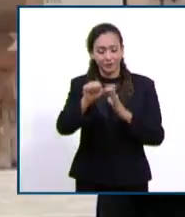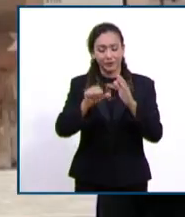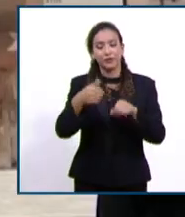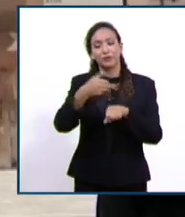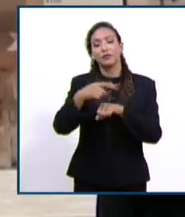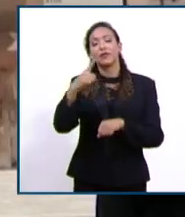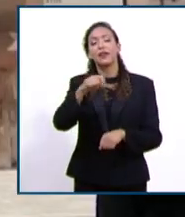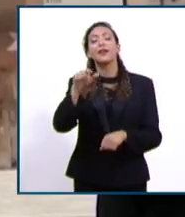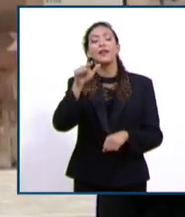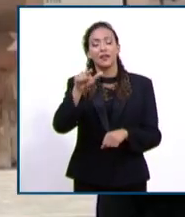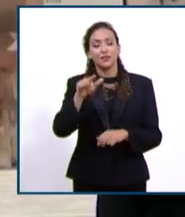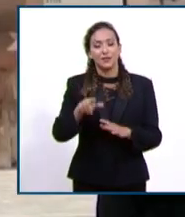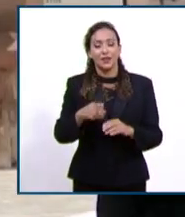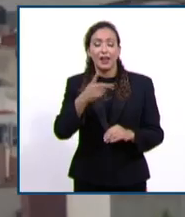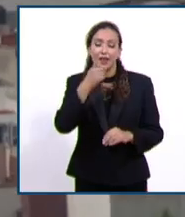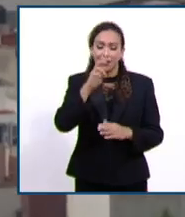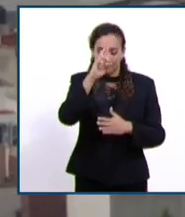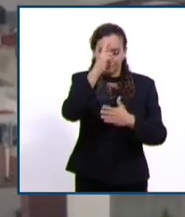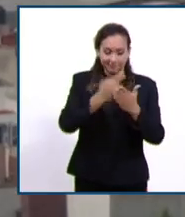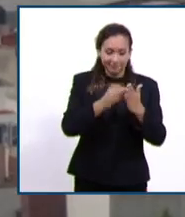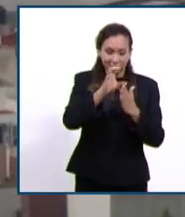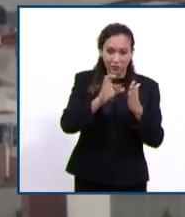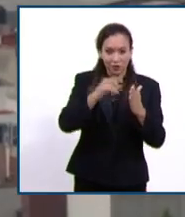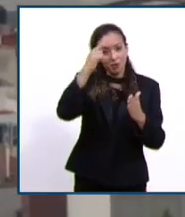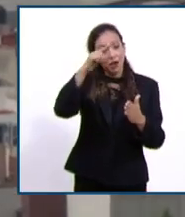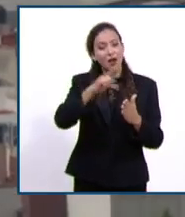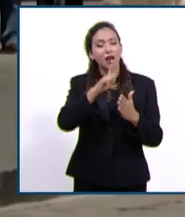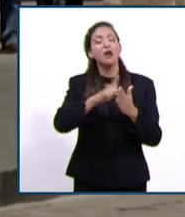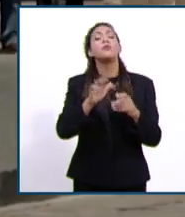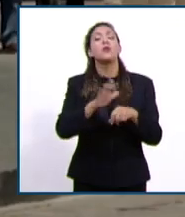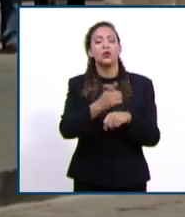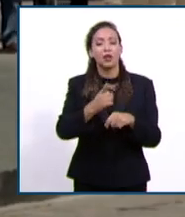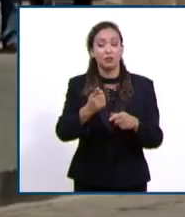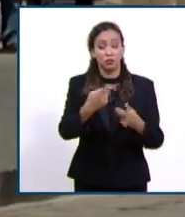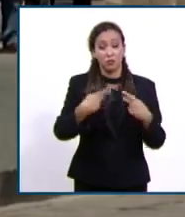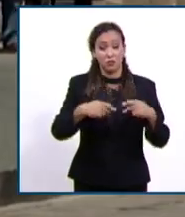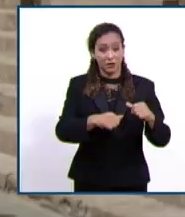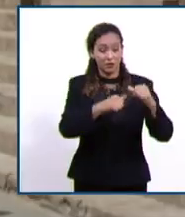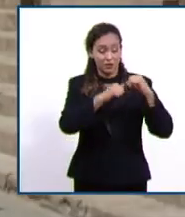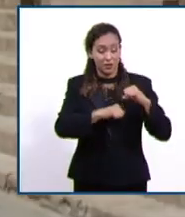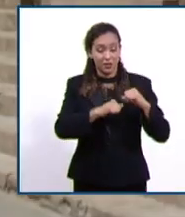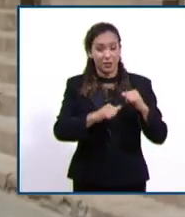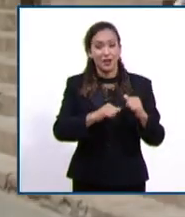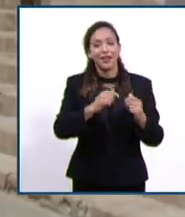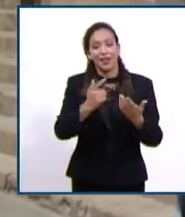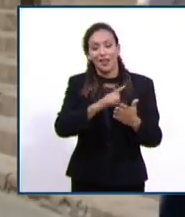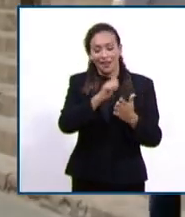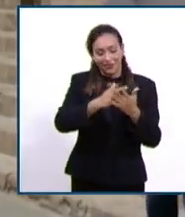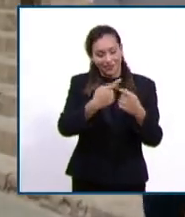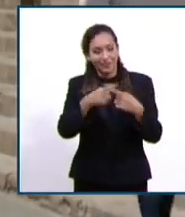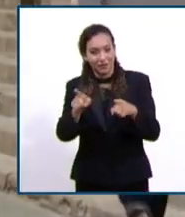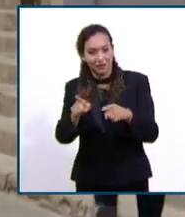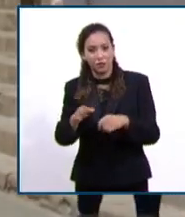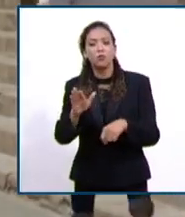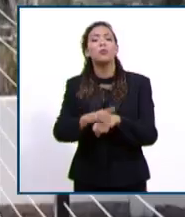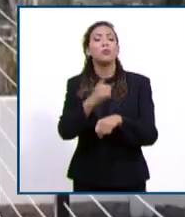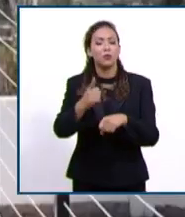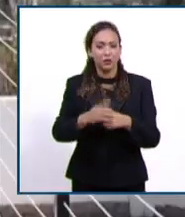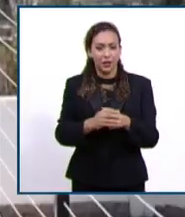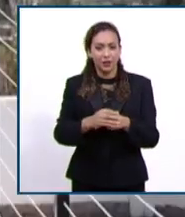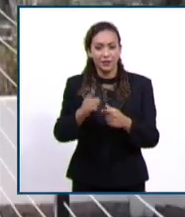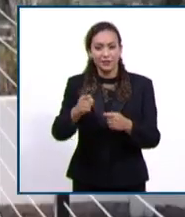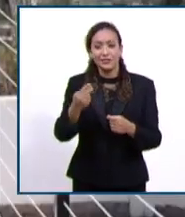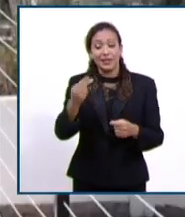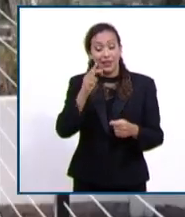fue invalidado por ser violatorio del principio de legalidad al dar a una autoridad distinta al legislativo la facultad de definir la clasificación